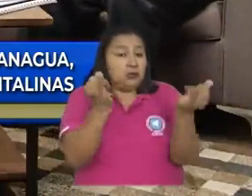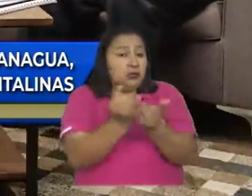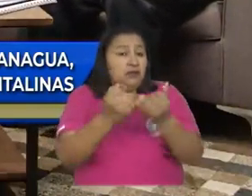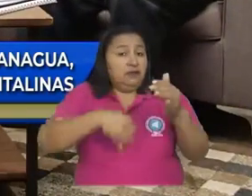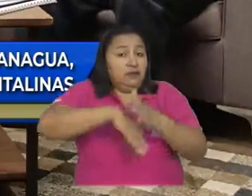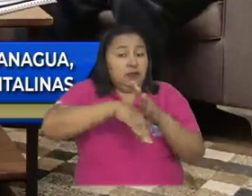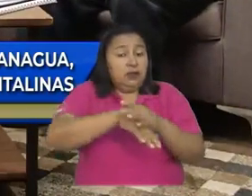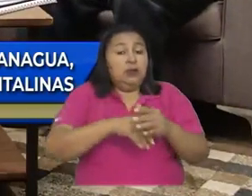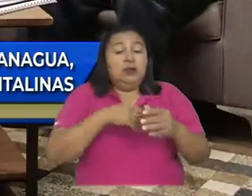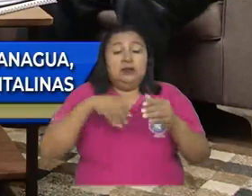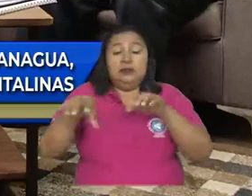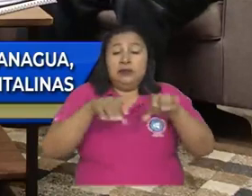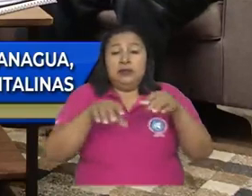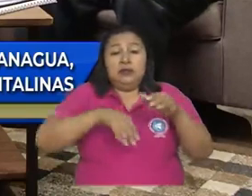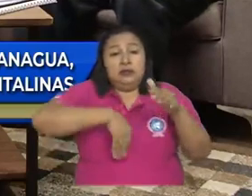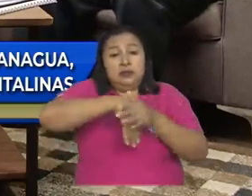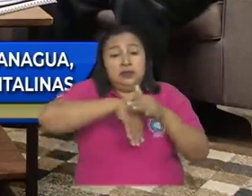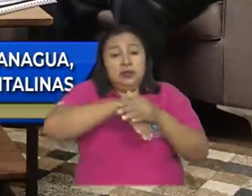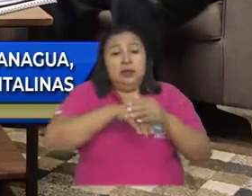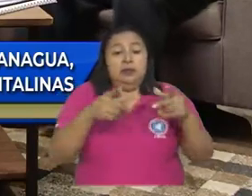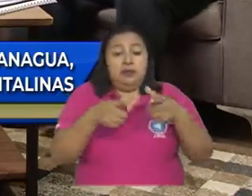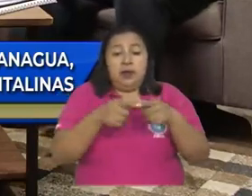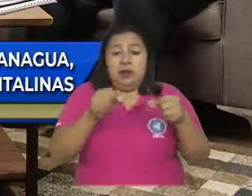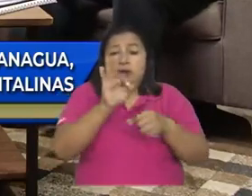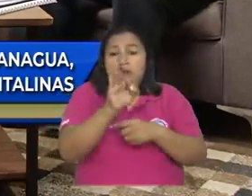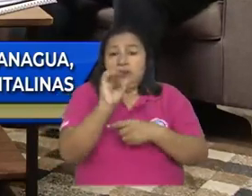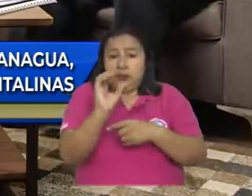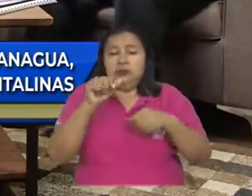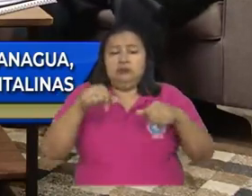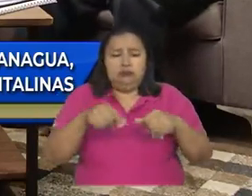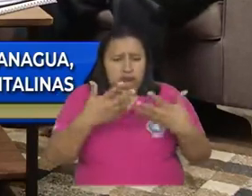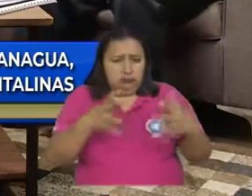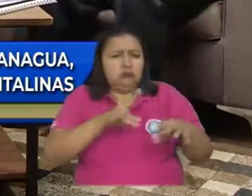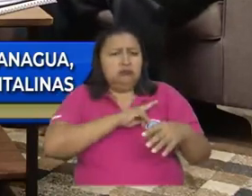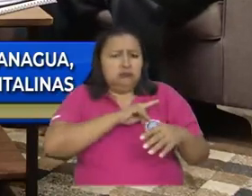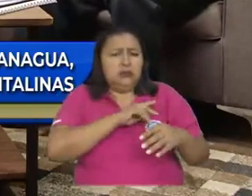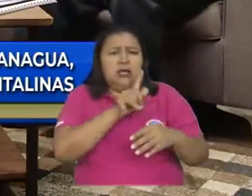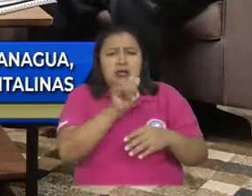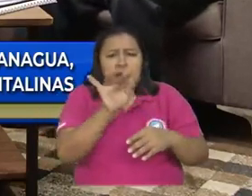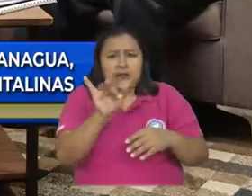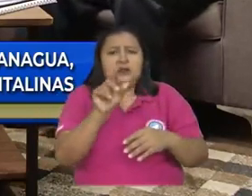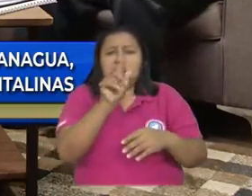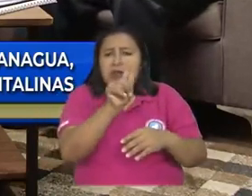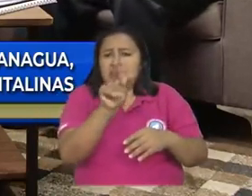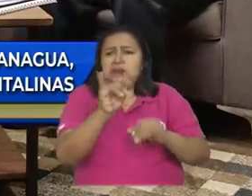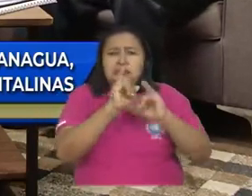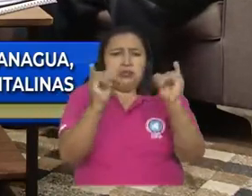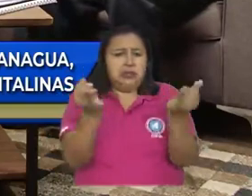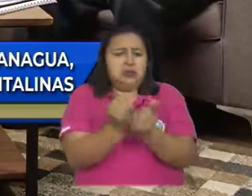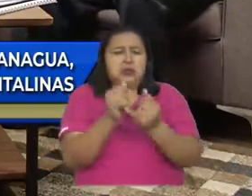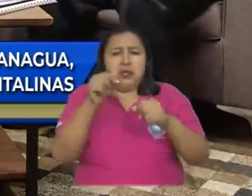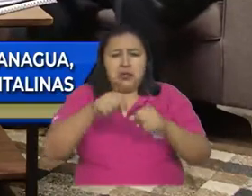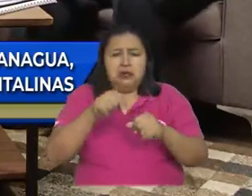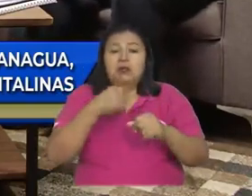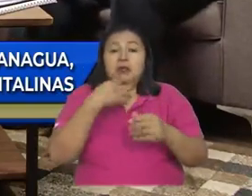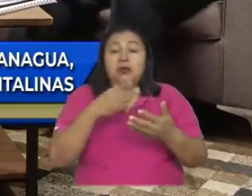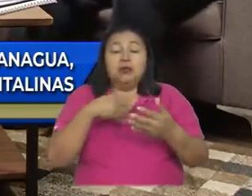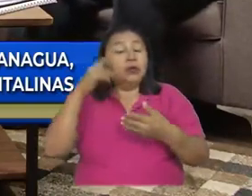partidos internacionales aquí del Managua FC. El equipo nuestro también hemos tenido televisión internacional aquí, cuando la